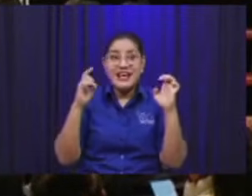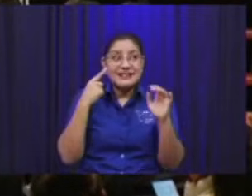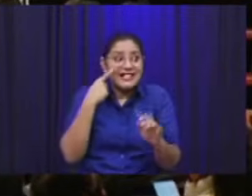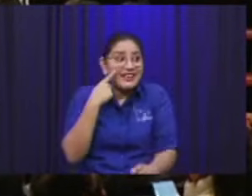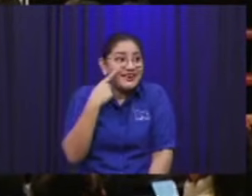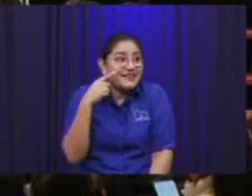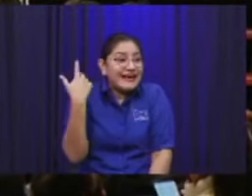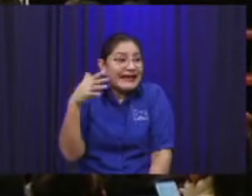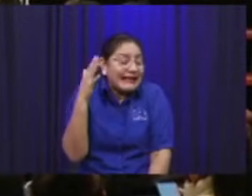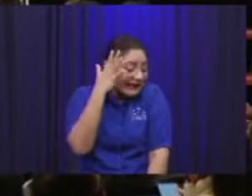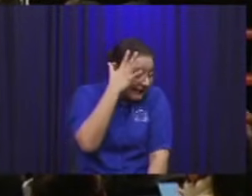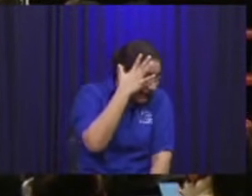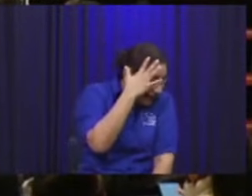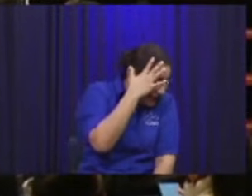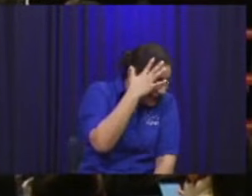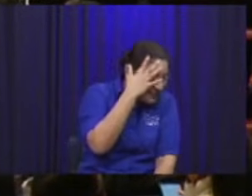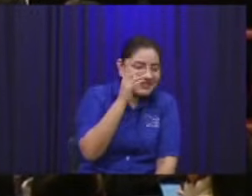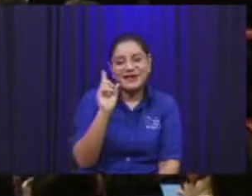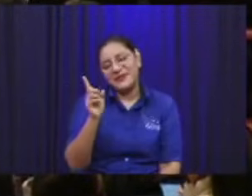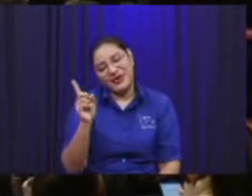no hablemos de eso